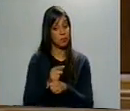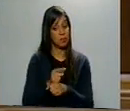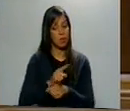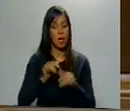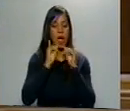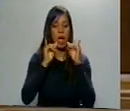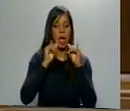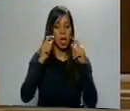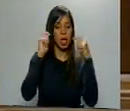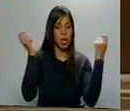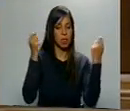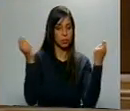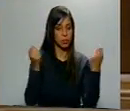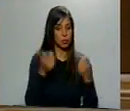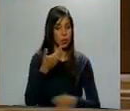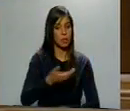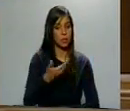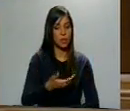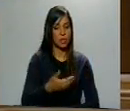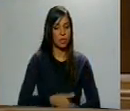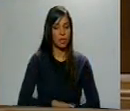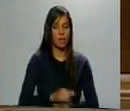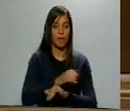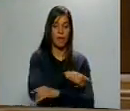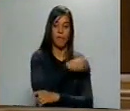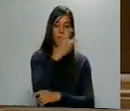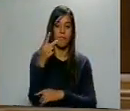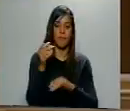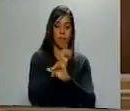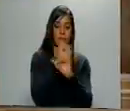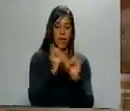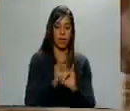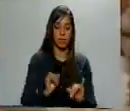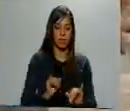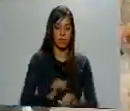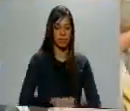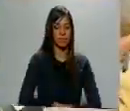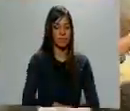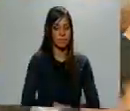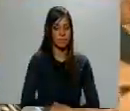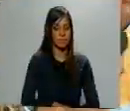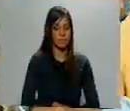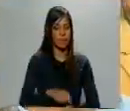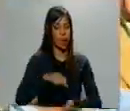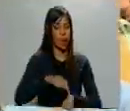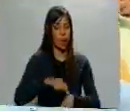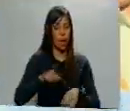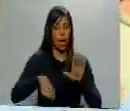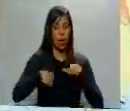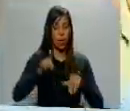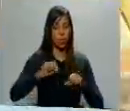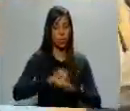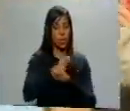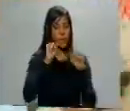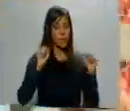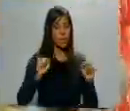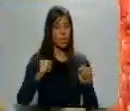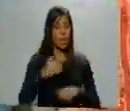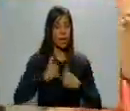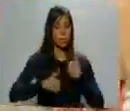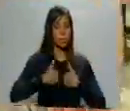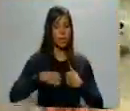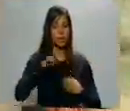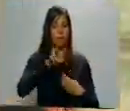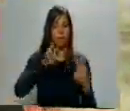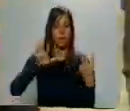anuncios importantes al país. Muchas gracias. ¡Feliz Navidad! ¡Feliz Navidad! Será a las 11 de la mañana el miércoles 27.